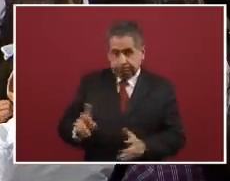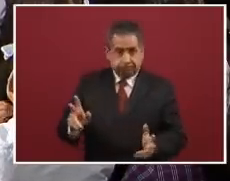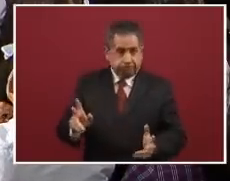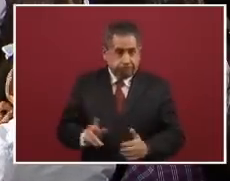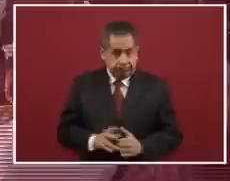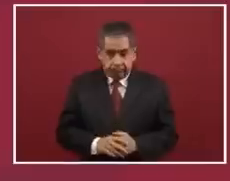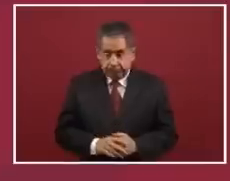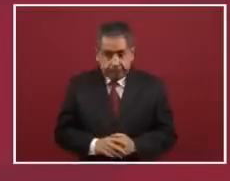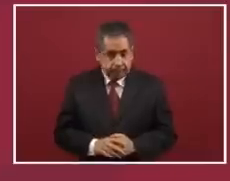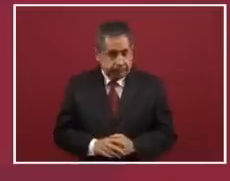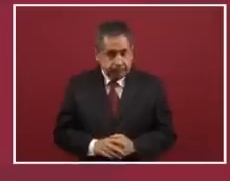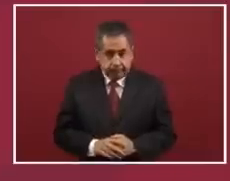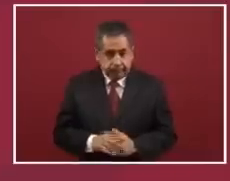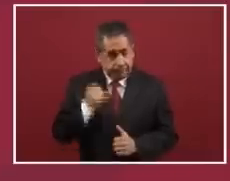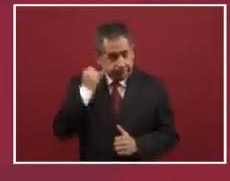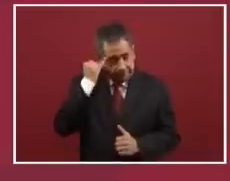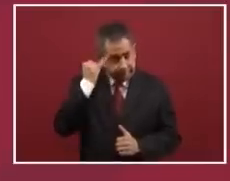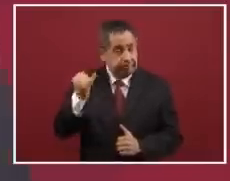Muy